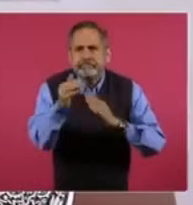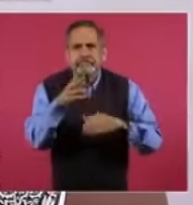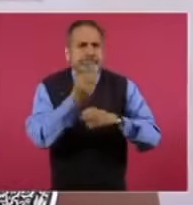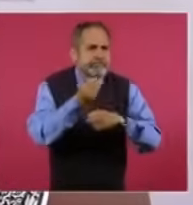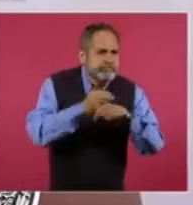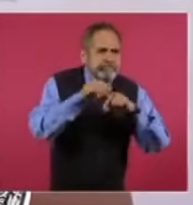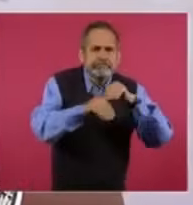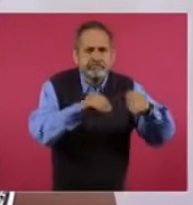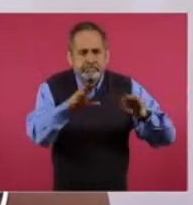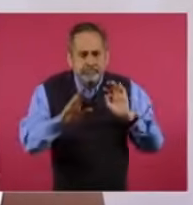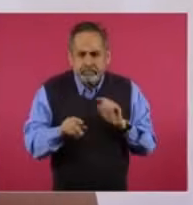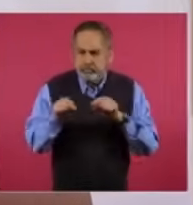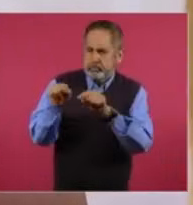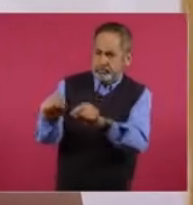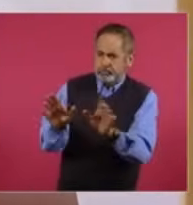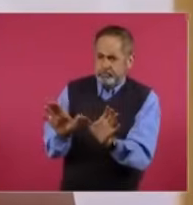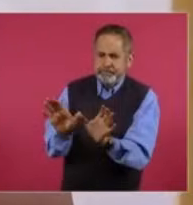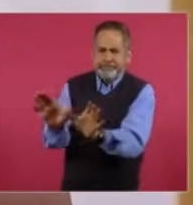hacer las leyes,